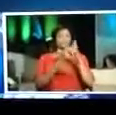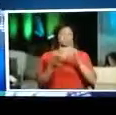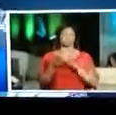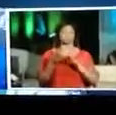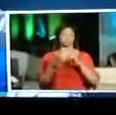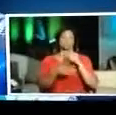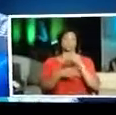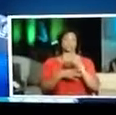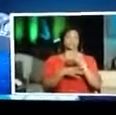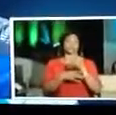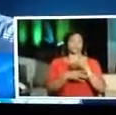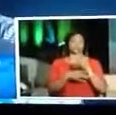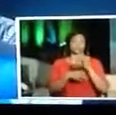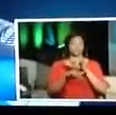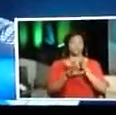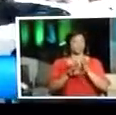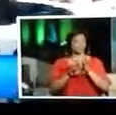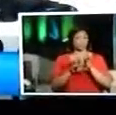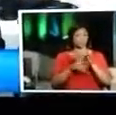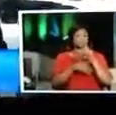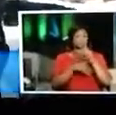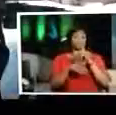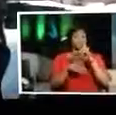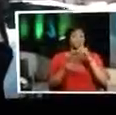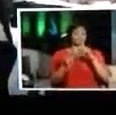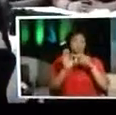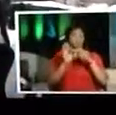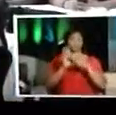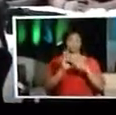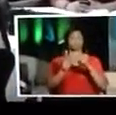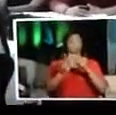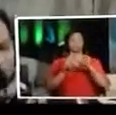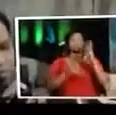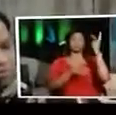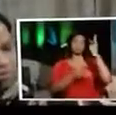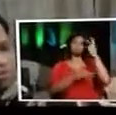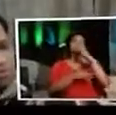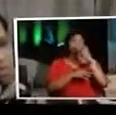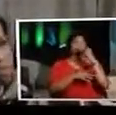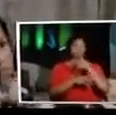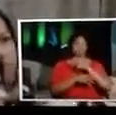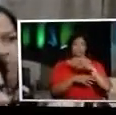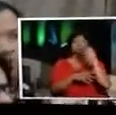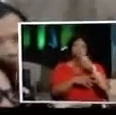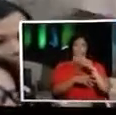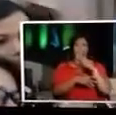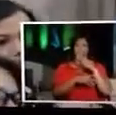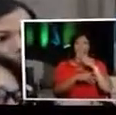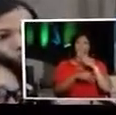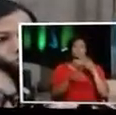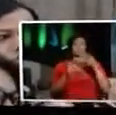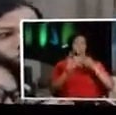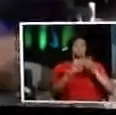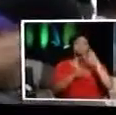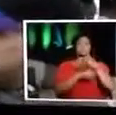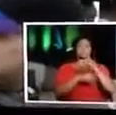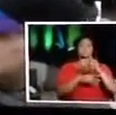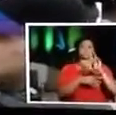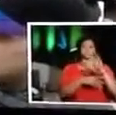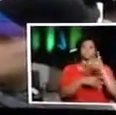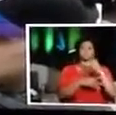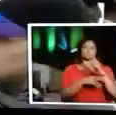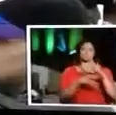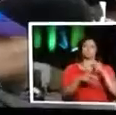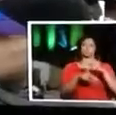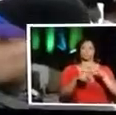condena lo que es la homosexualidad. Estos representantes políticos y religiosos hablaron al participar en el 7º